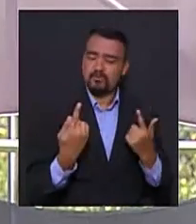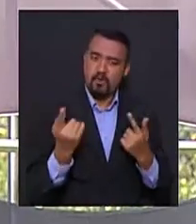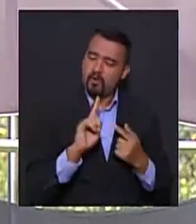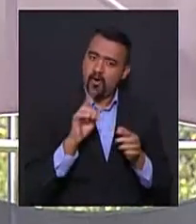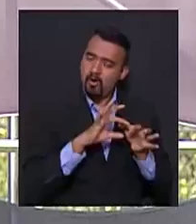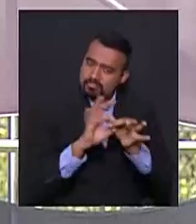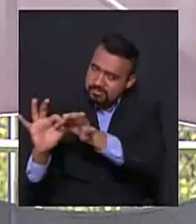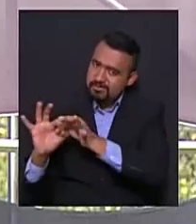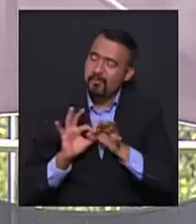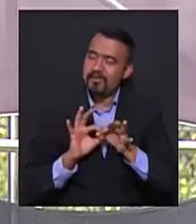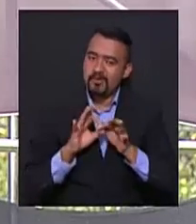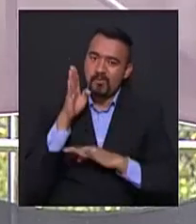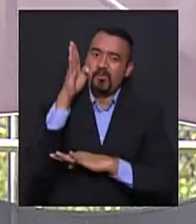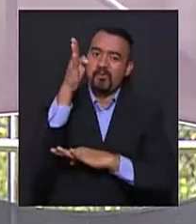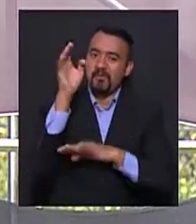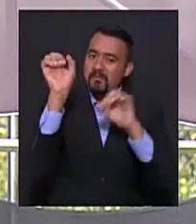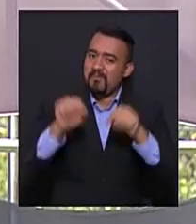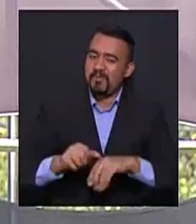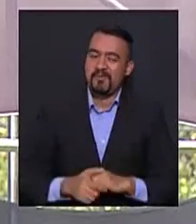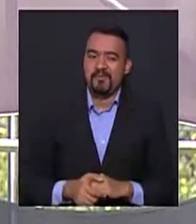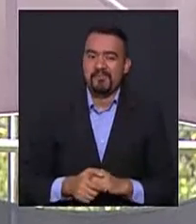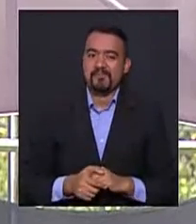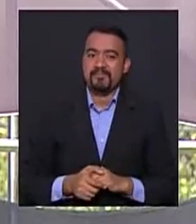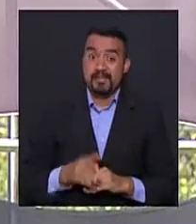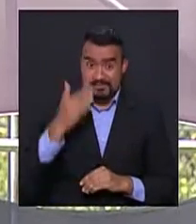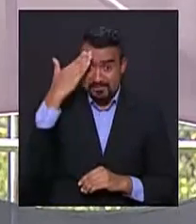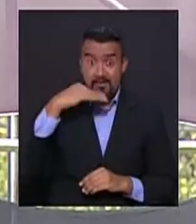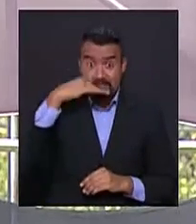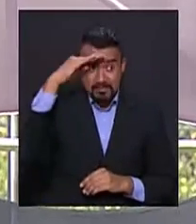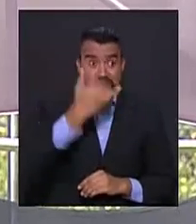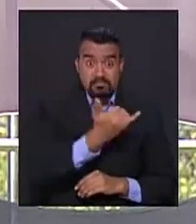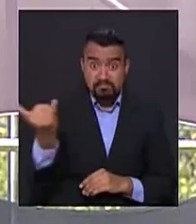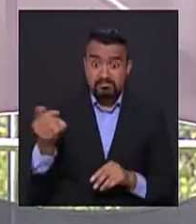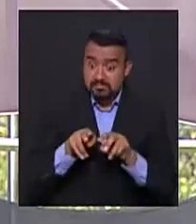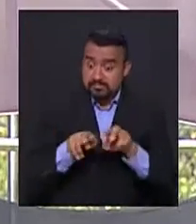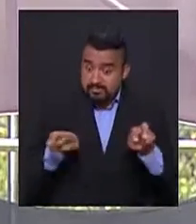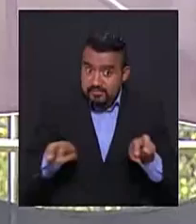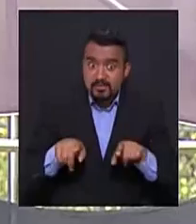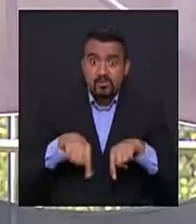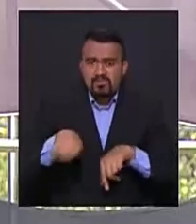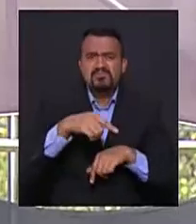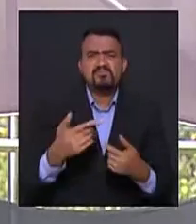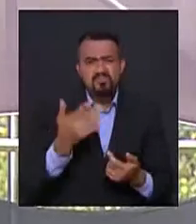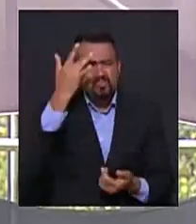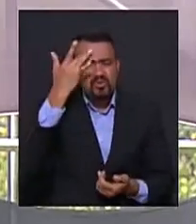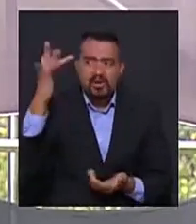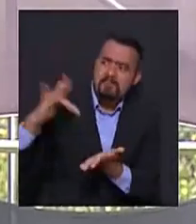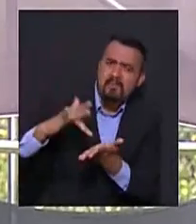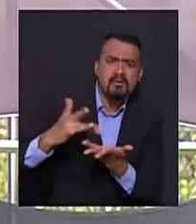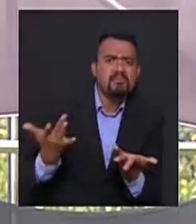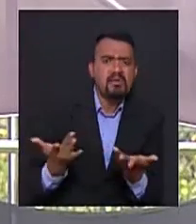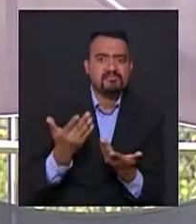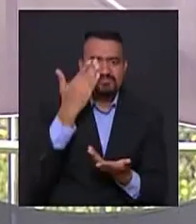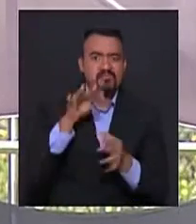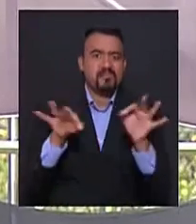aquí también porque confían en que es posible construir una mejor ciudad y un mejor país para nuestros niños, y no les podemos